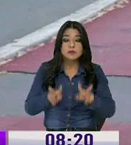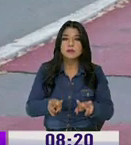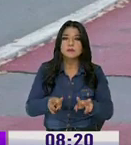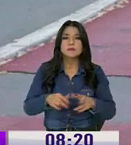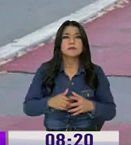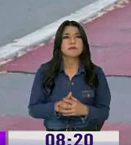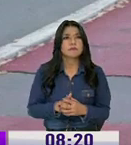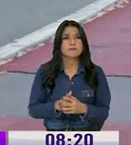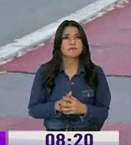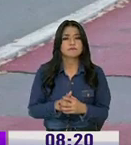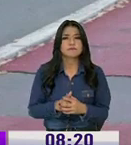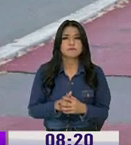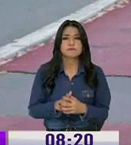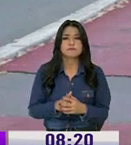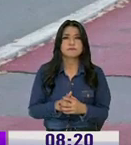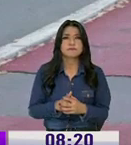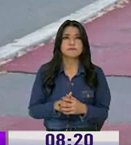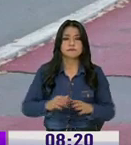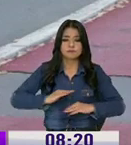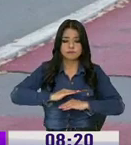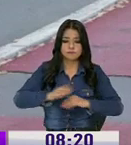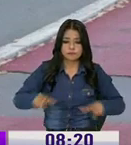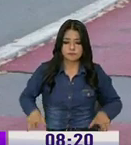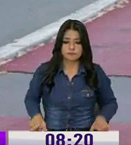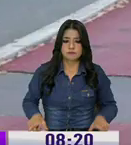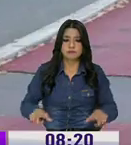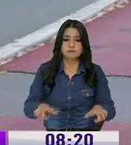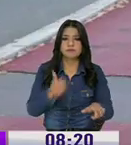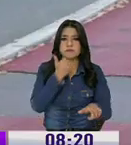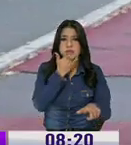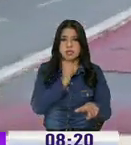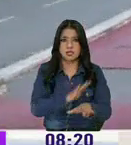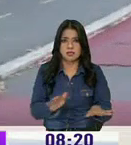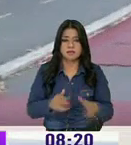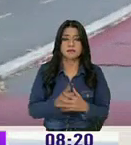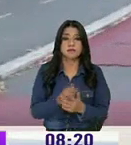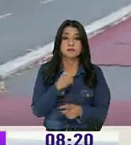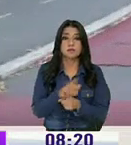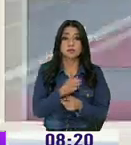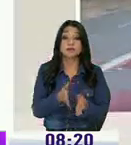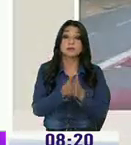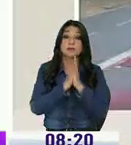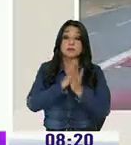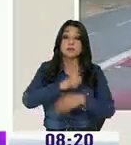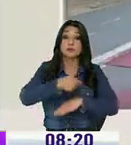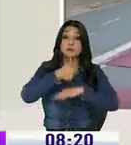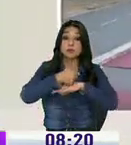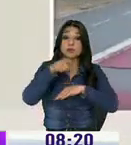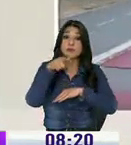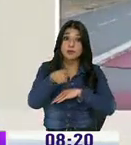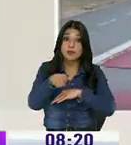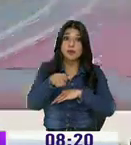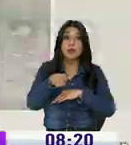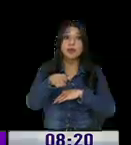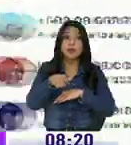también la acera está en malas condiciones, así que pedimos a las autoridades de allá del puerto que les